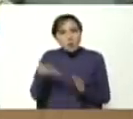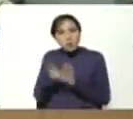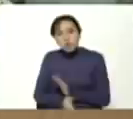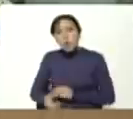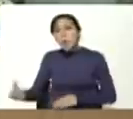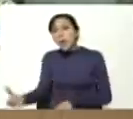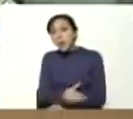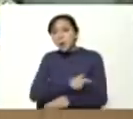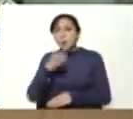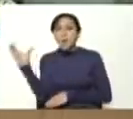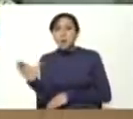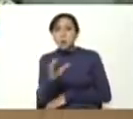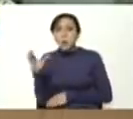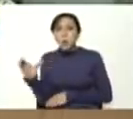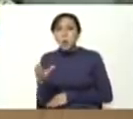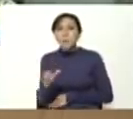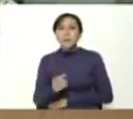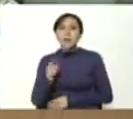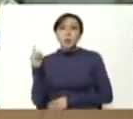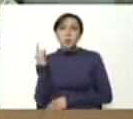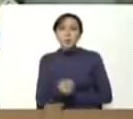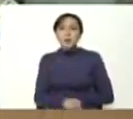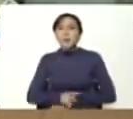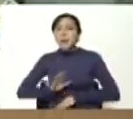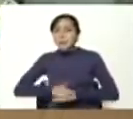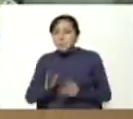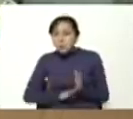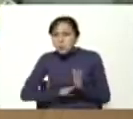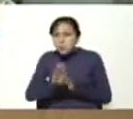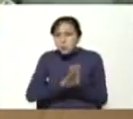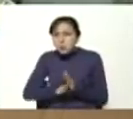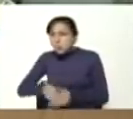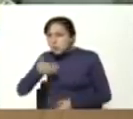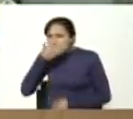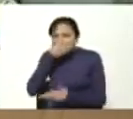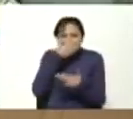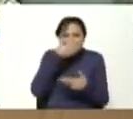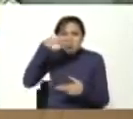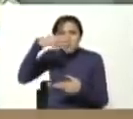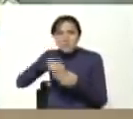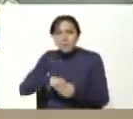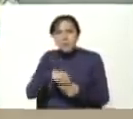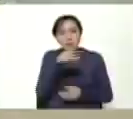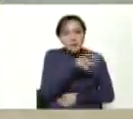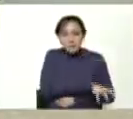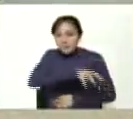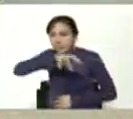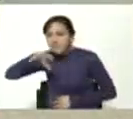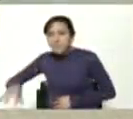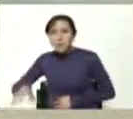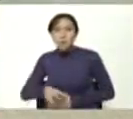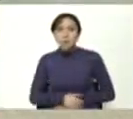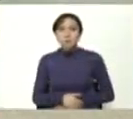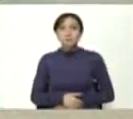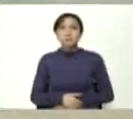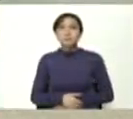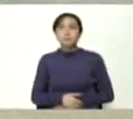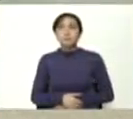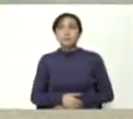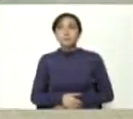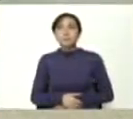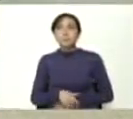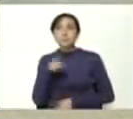gobierno colombiano para desarrollar sus delitos transnacionales. Al respecto,